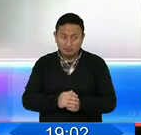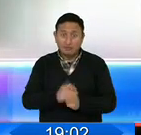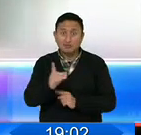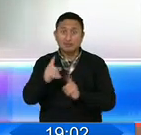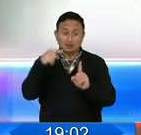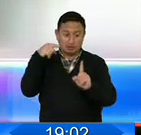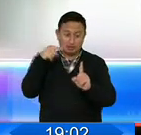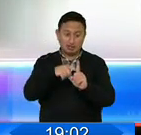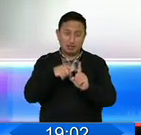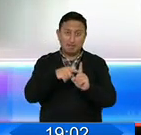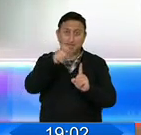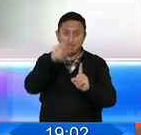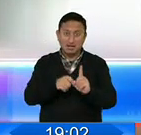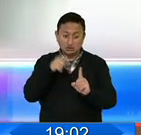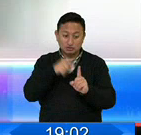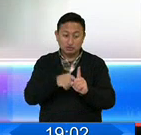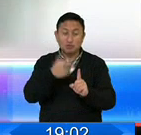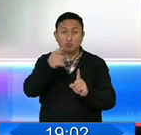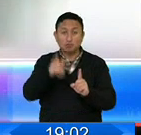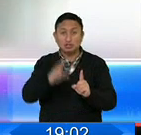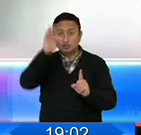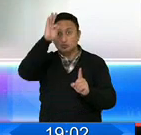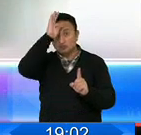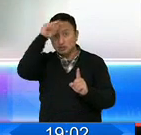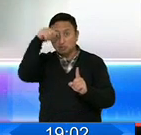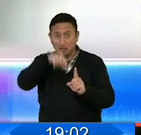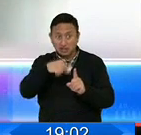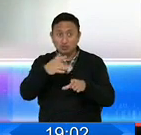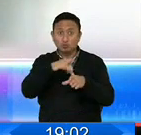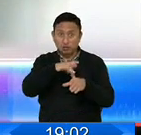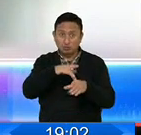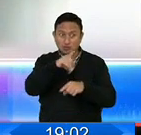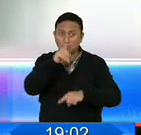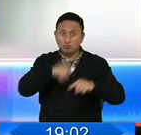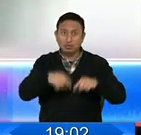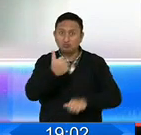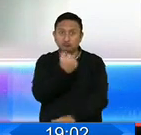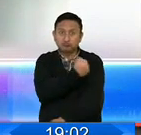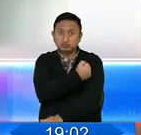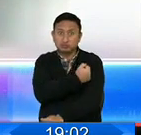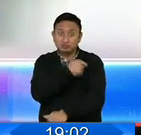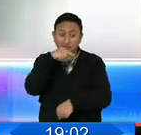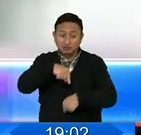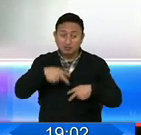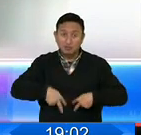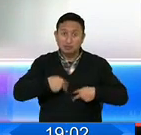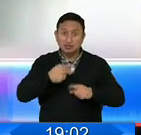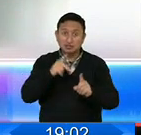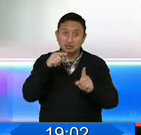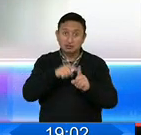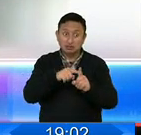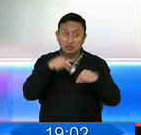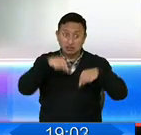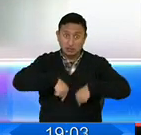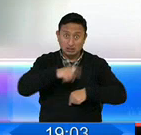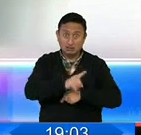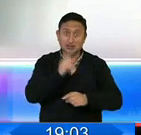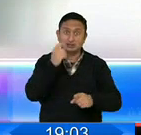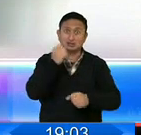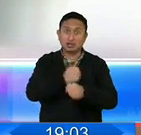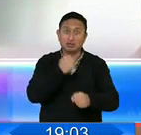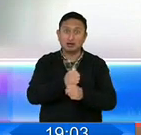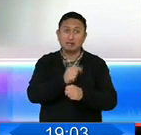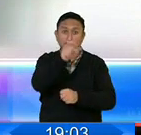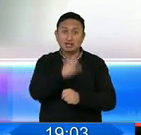impidiendo que una persona, un personal sanitario, no pueda vacunarse, no tenga la vacuna para ponerse, y